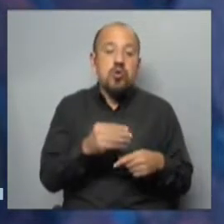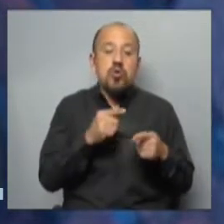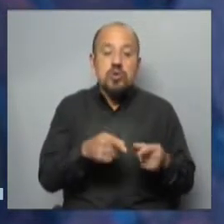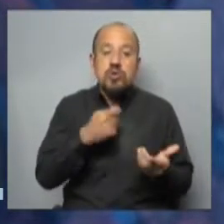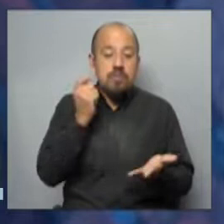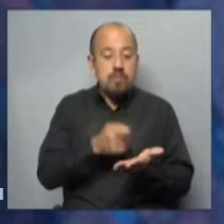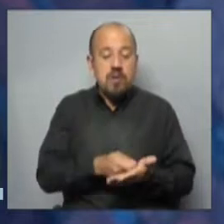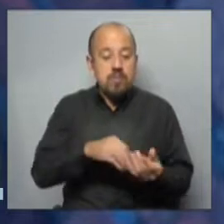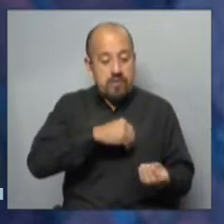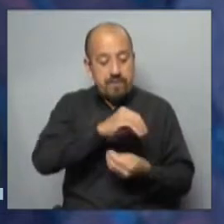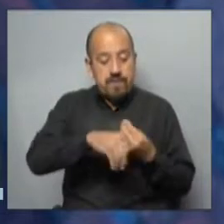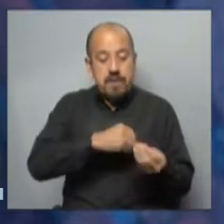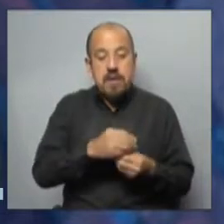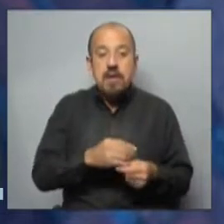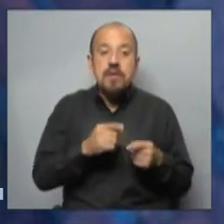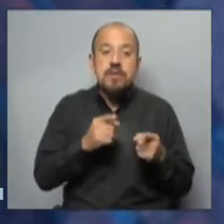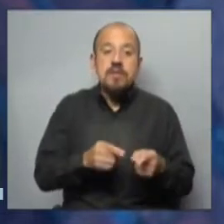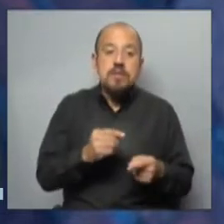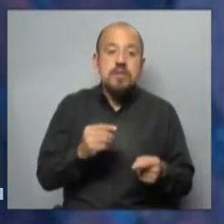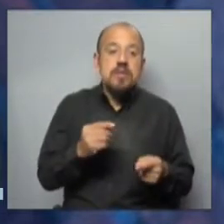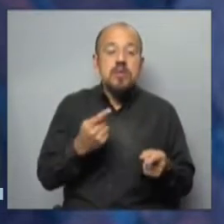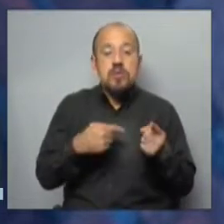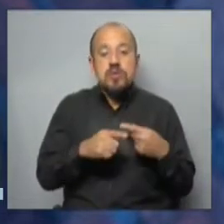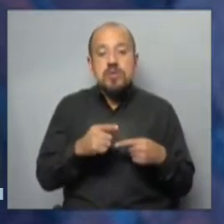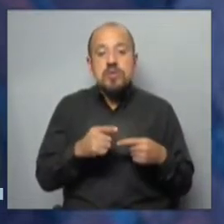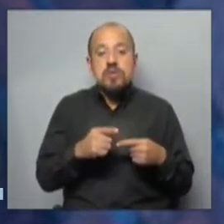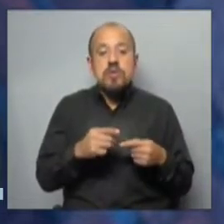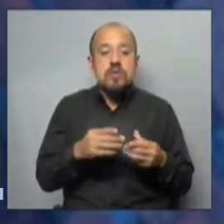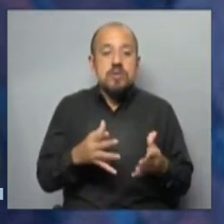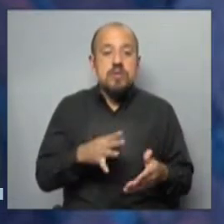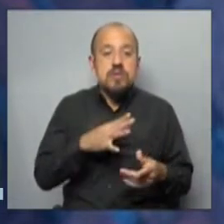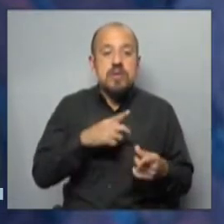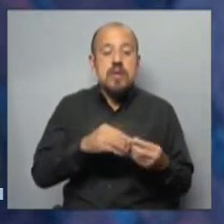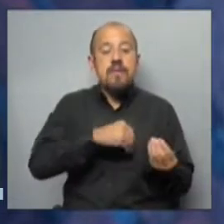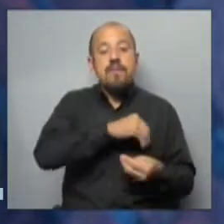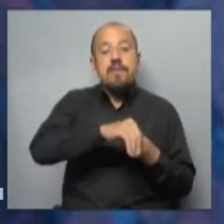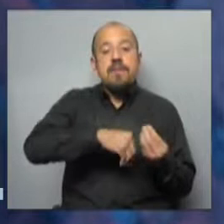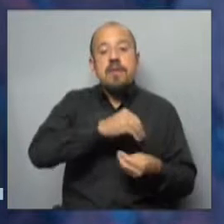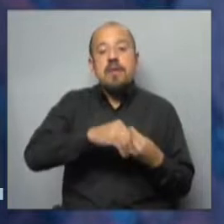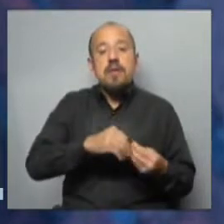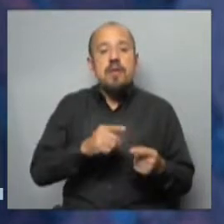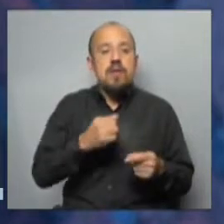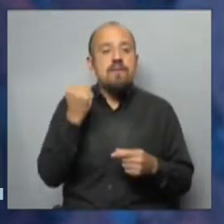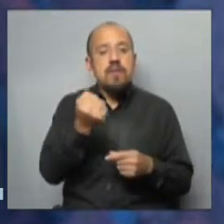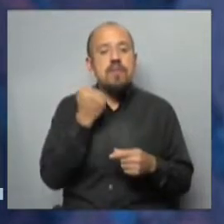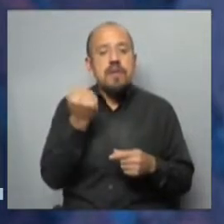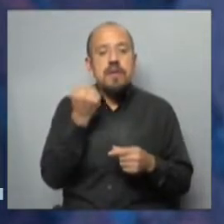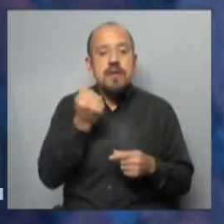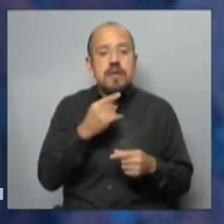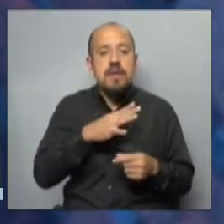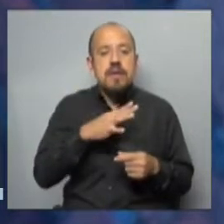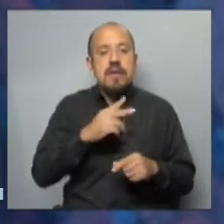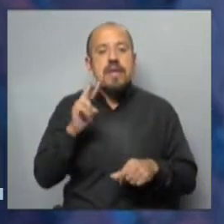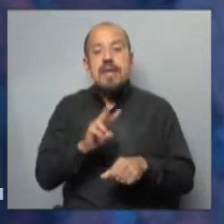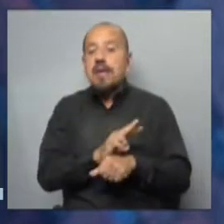ser pago por la familia y toda esa otra presión que reciben las familias es fundamental que entiendan que hay que cuidar